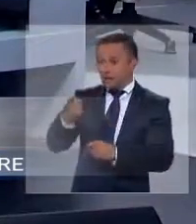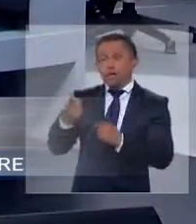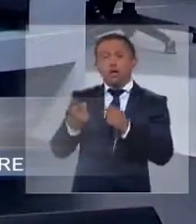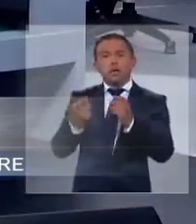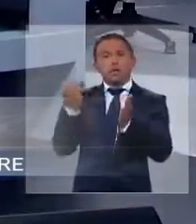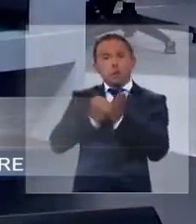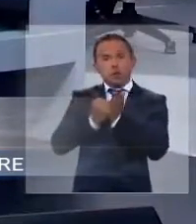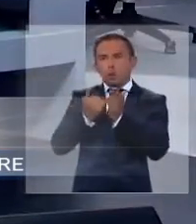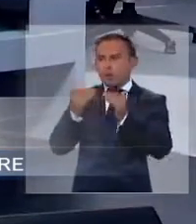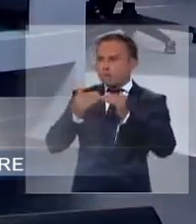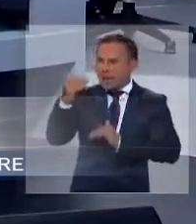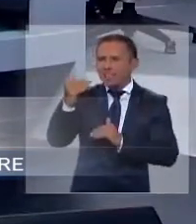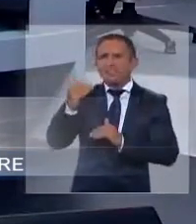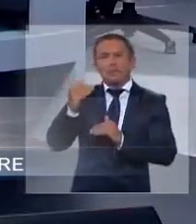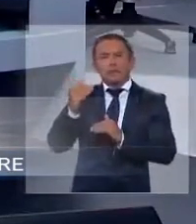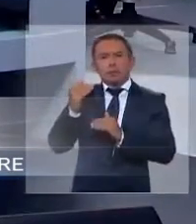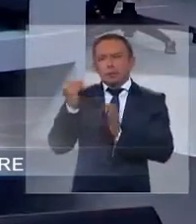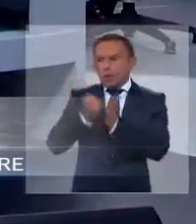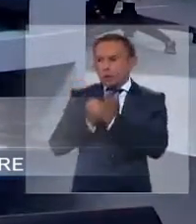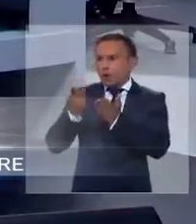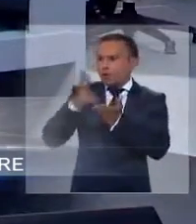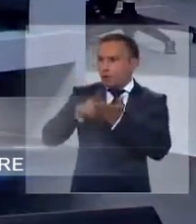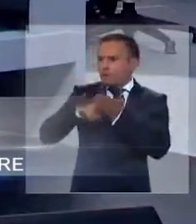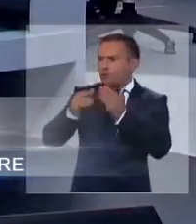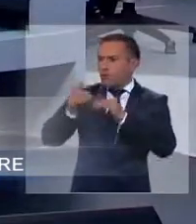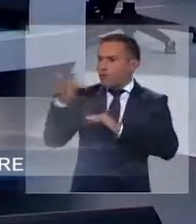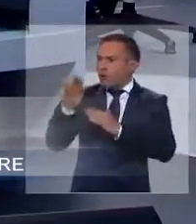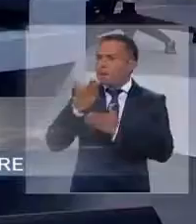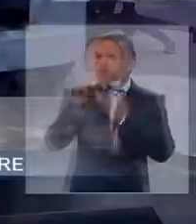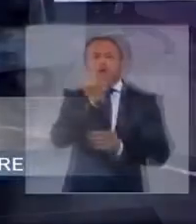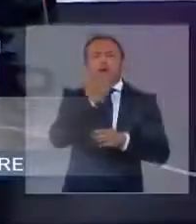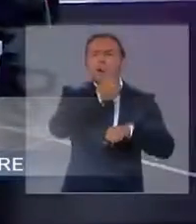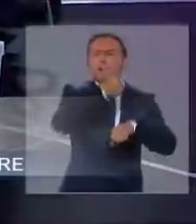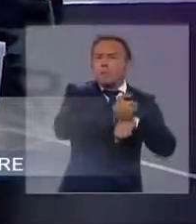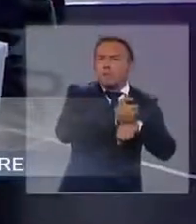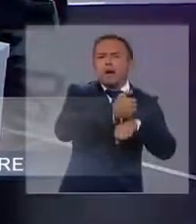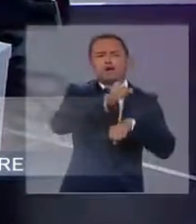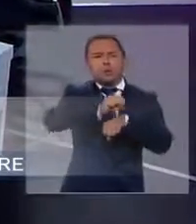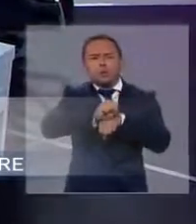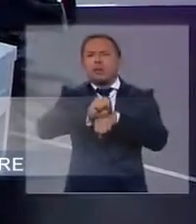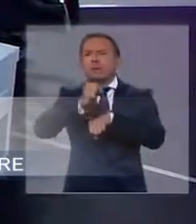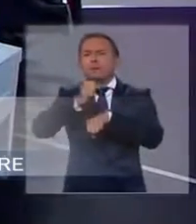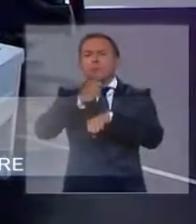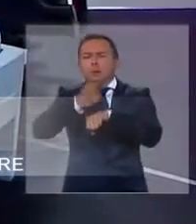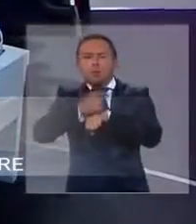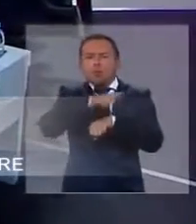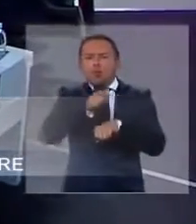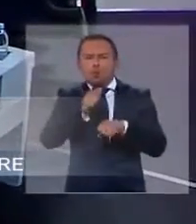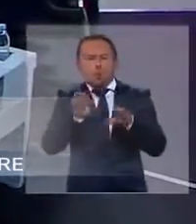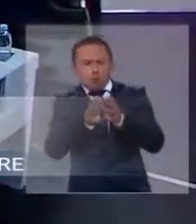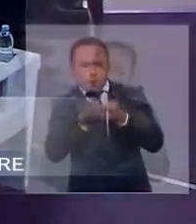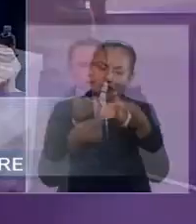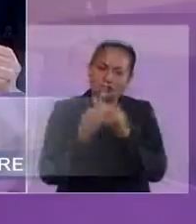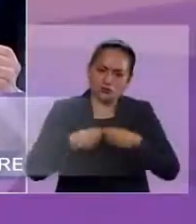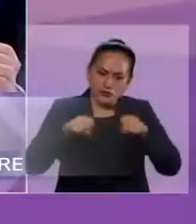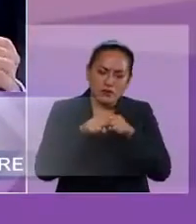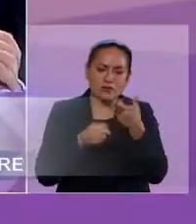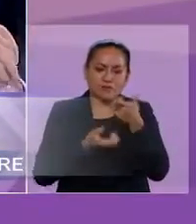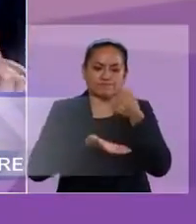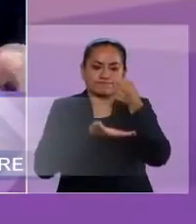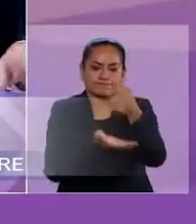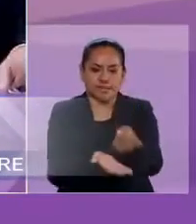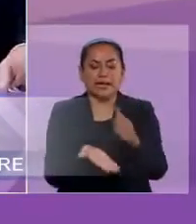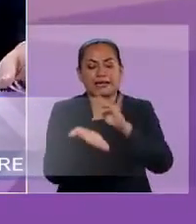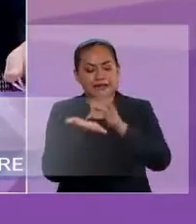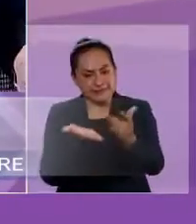datos publicados, en las 28 ciudades más importantes del país, 10.7 millones de personas mayores de 18 años